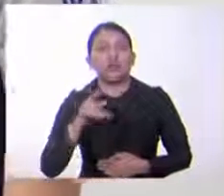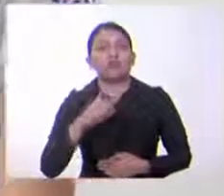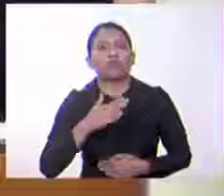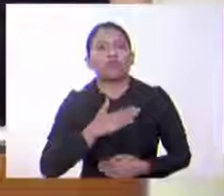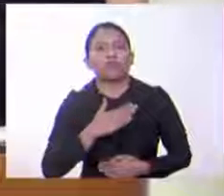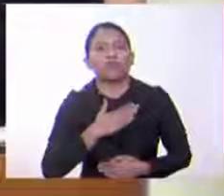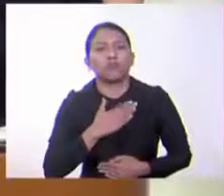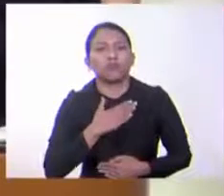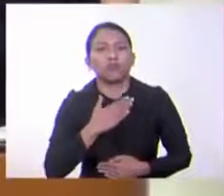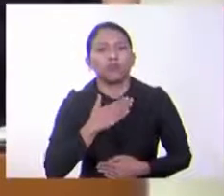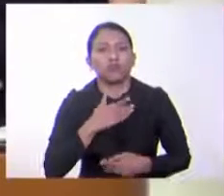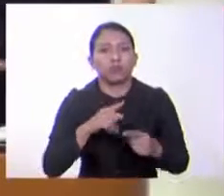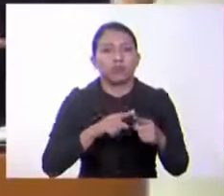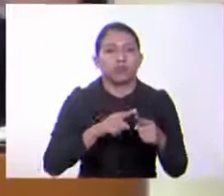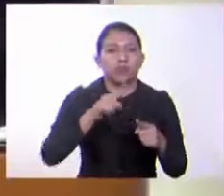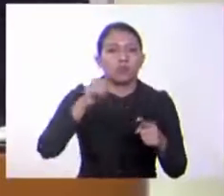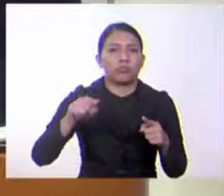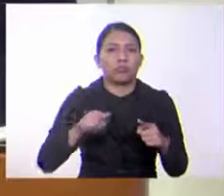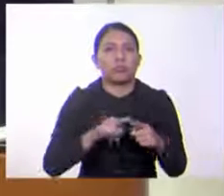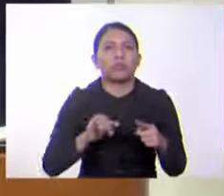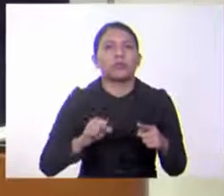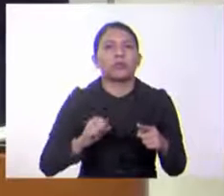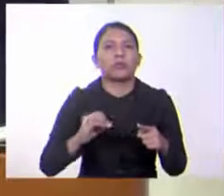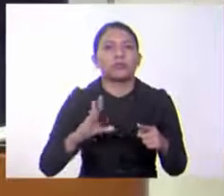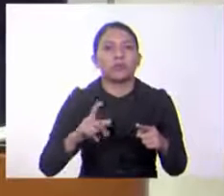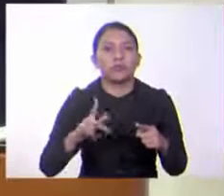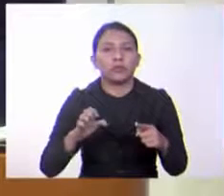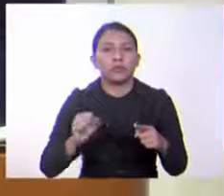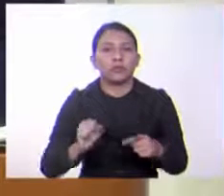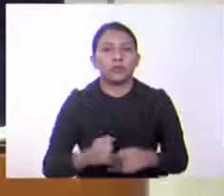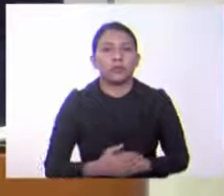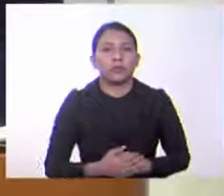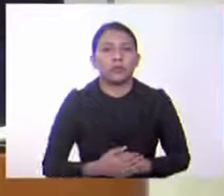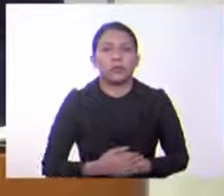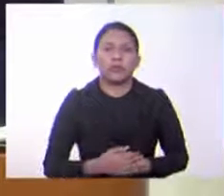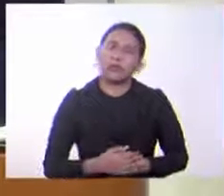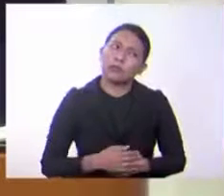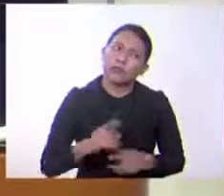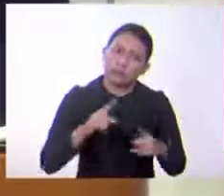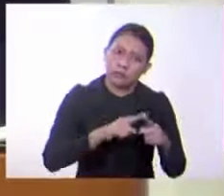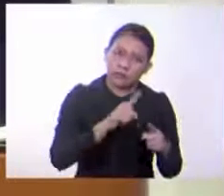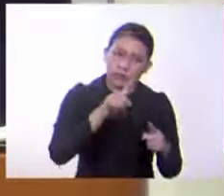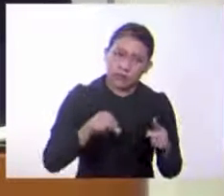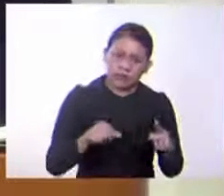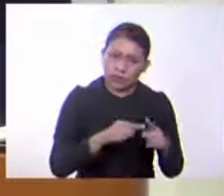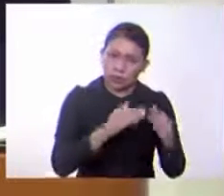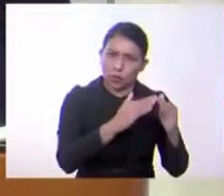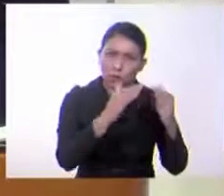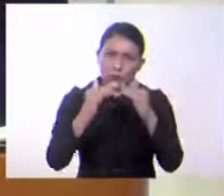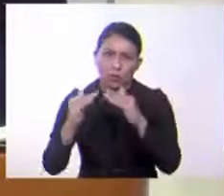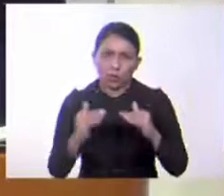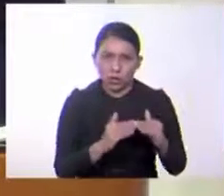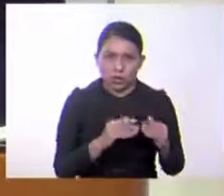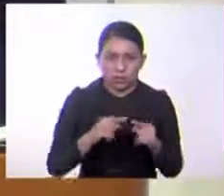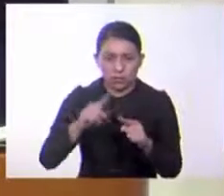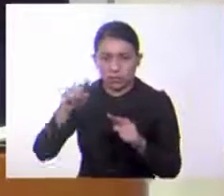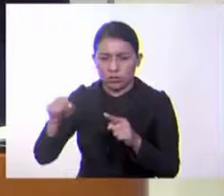sea que estamos hablando de dos condiciones, triángulo equilátero, triángulo isósceles, y nos hacen una serie